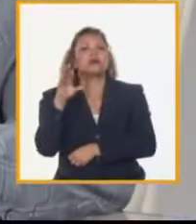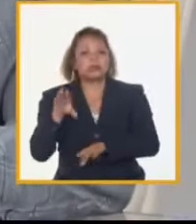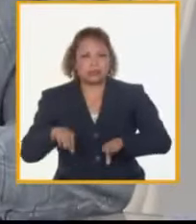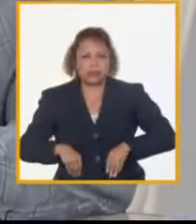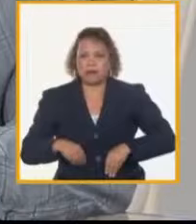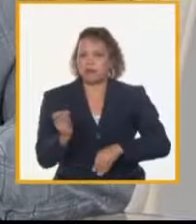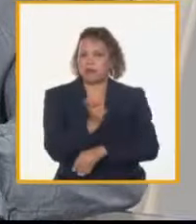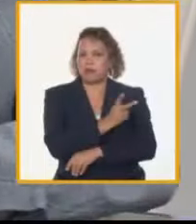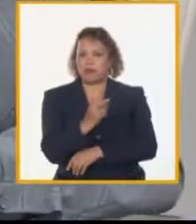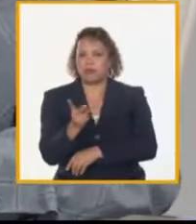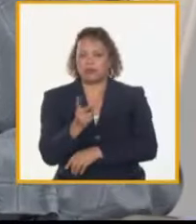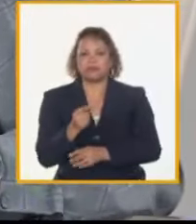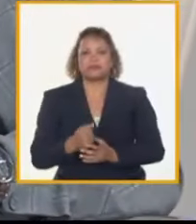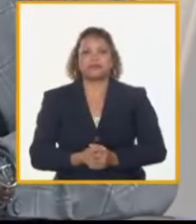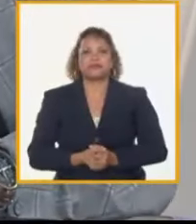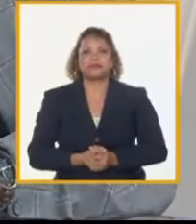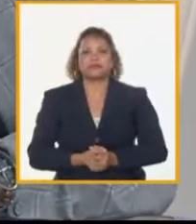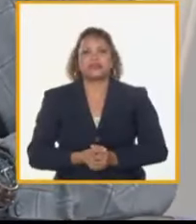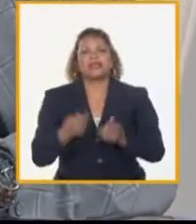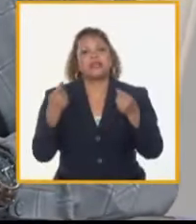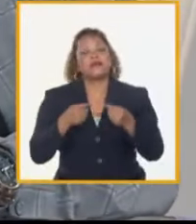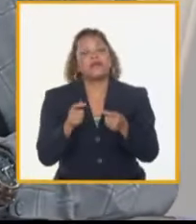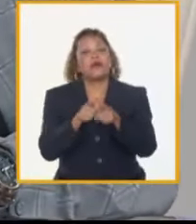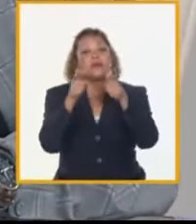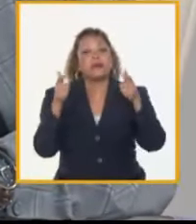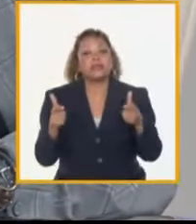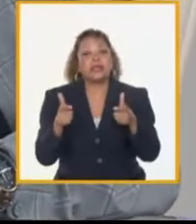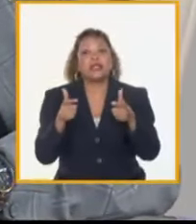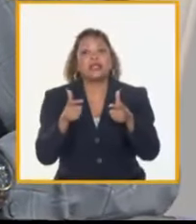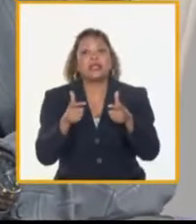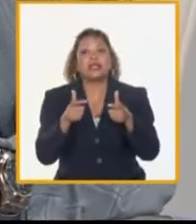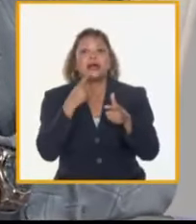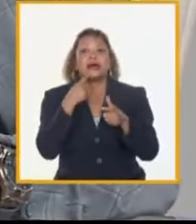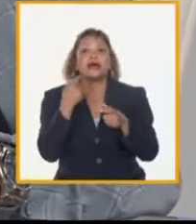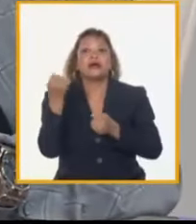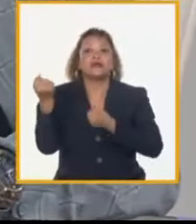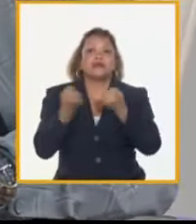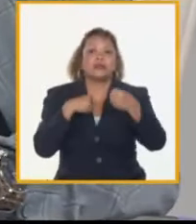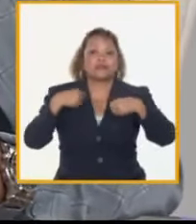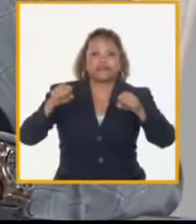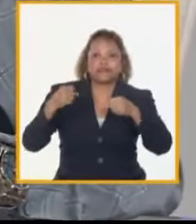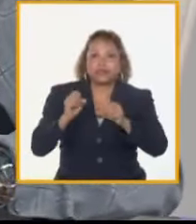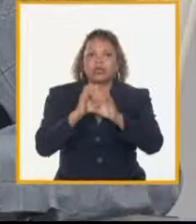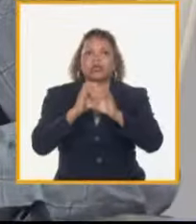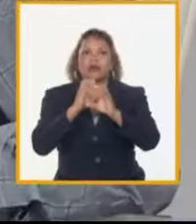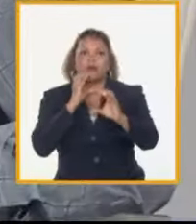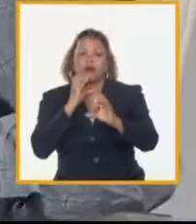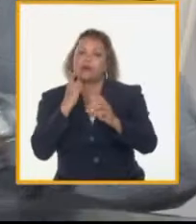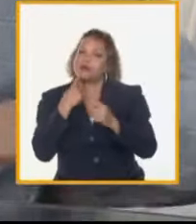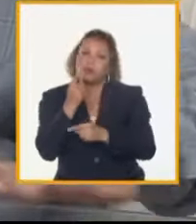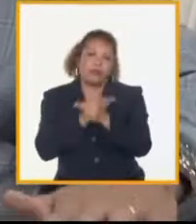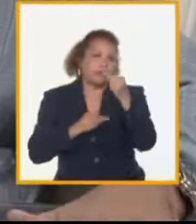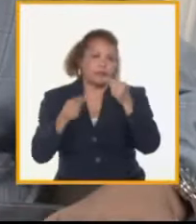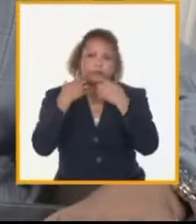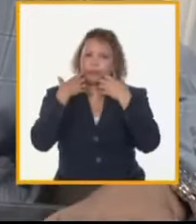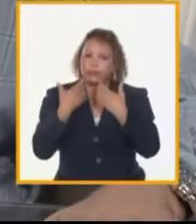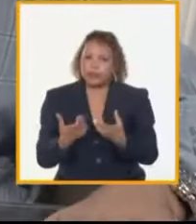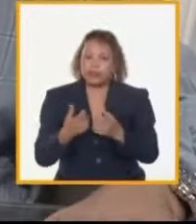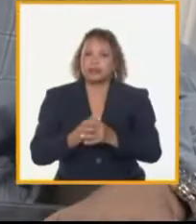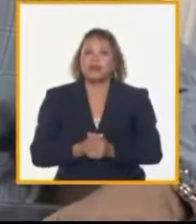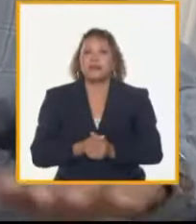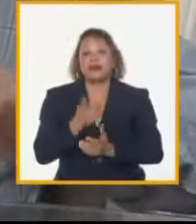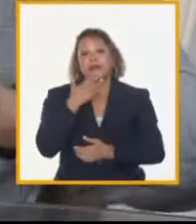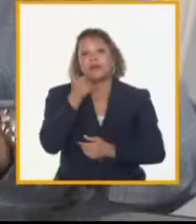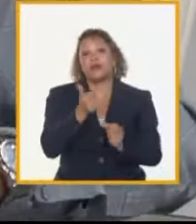Nosotros también tenemos que incrementar la disponibilidad técnica automotor de los medios, de los ómnibus. Eso es clave para poder aumentar la calidad